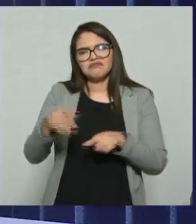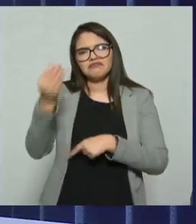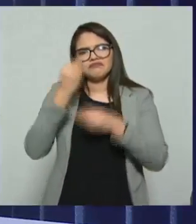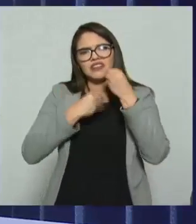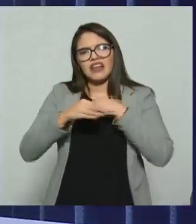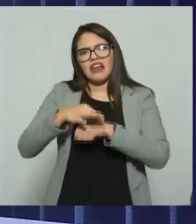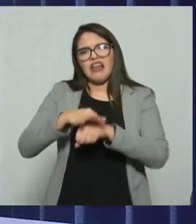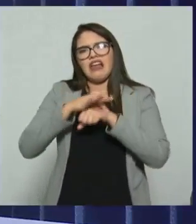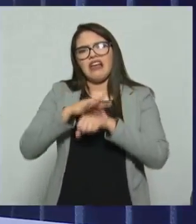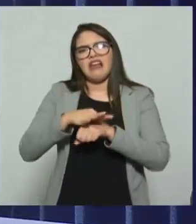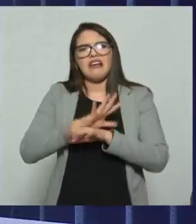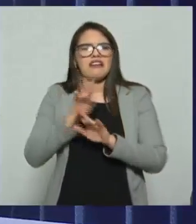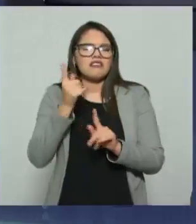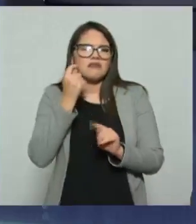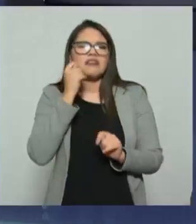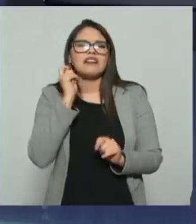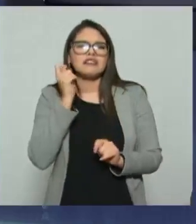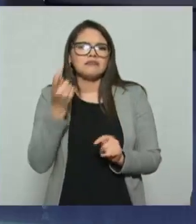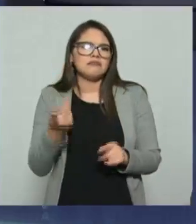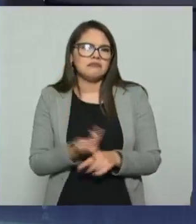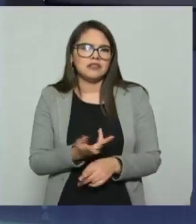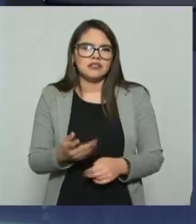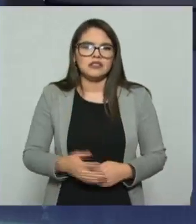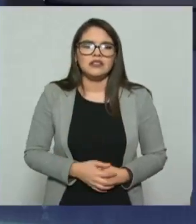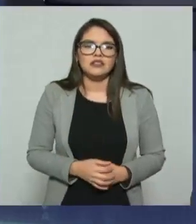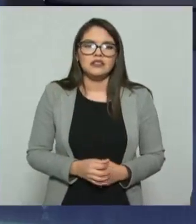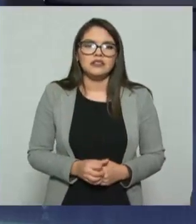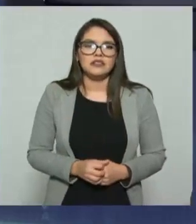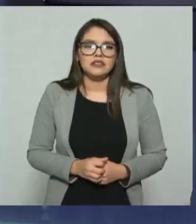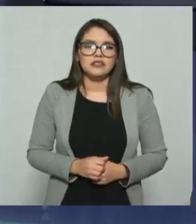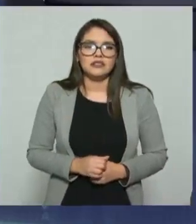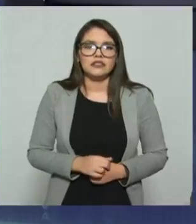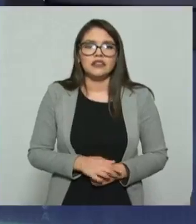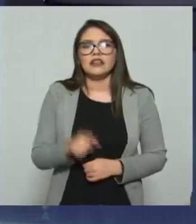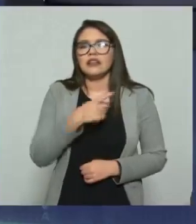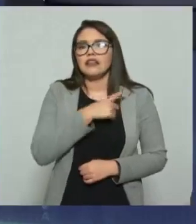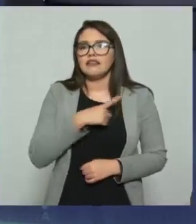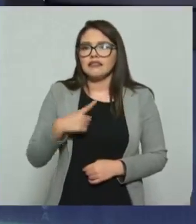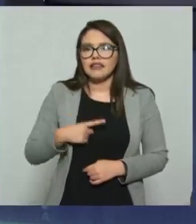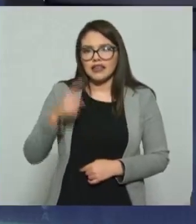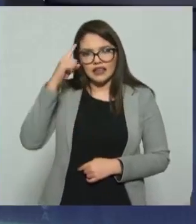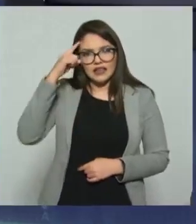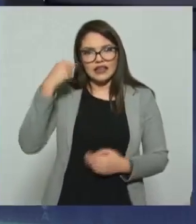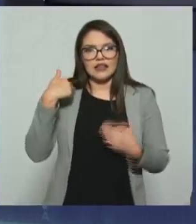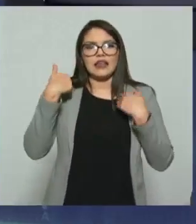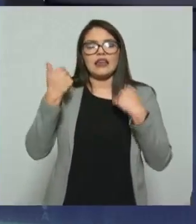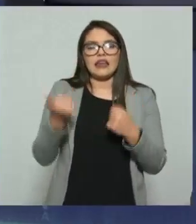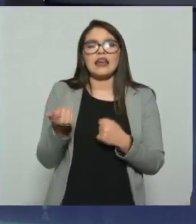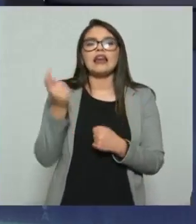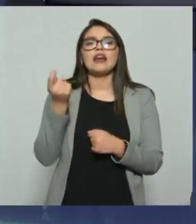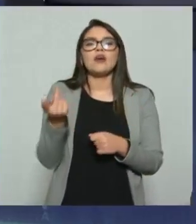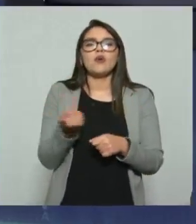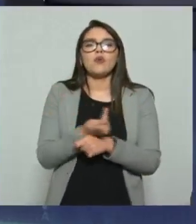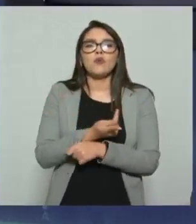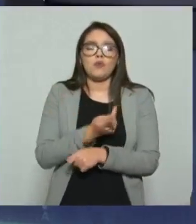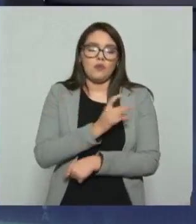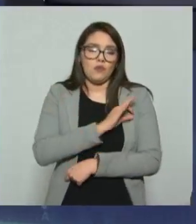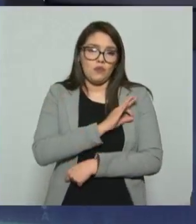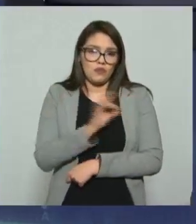y hormonas de crecimiento. Claro. Aquí es crear conciencia de lo que puede pasar y sobre todo